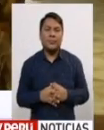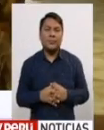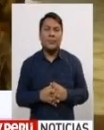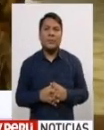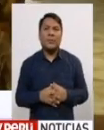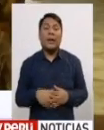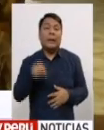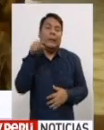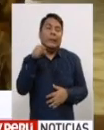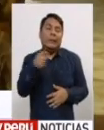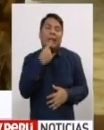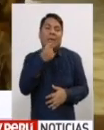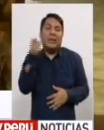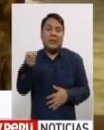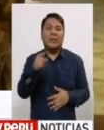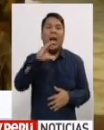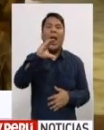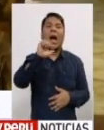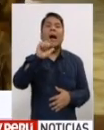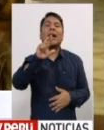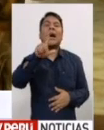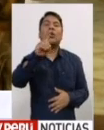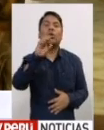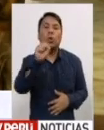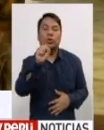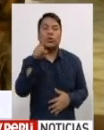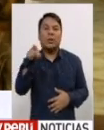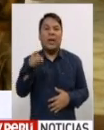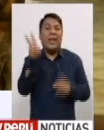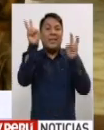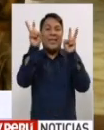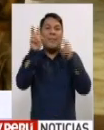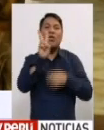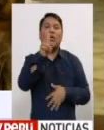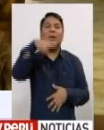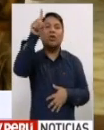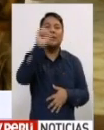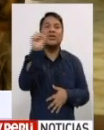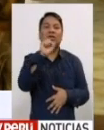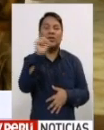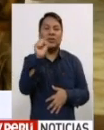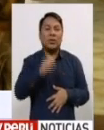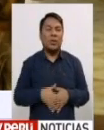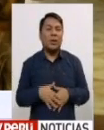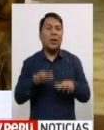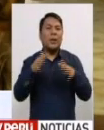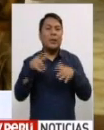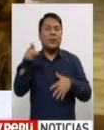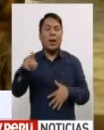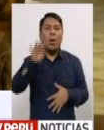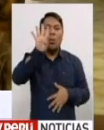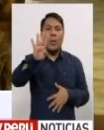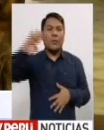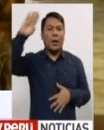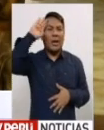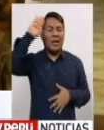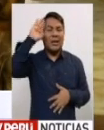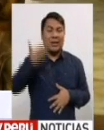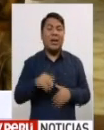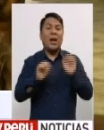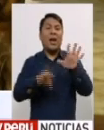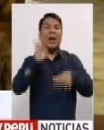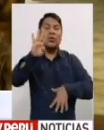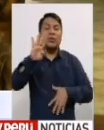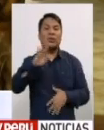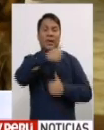Bien, eran las declaraciones de Carlos Bazombrío sobre el tema de los 2 millones de soles acerca de 4 generales y 14 oficiales